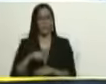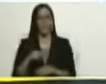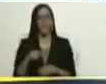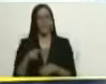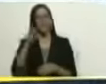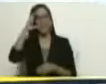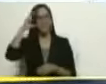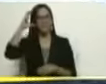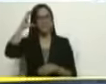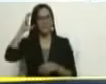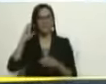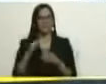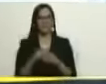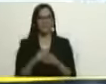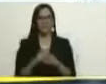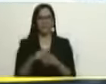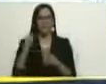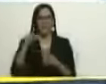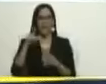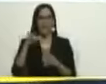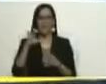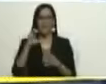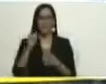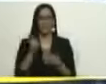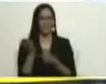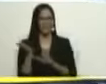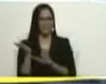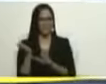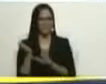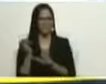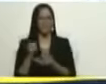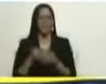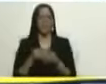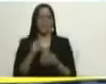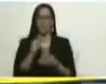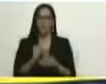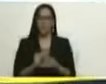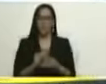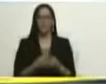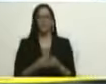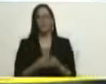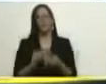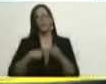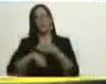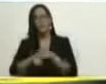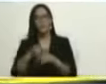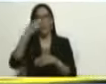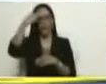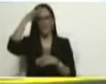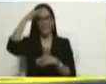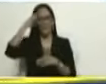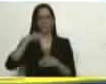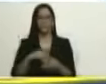canciller Alicia Bárcena. Lo decíamos cuando fuimos a México.